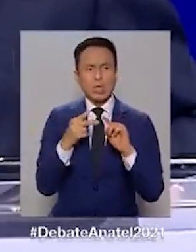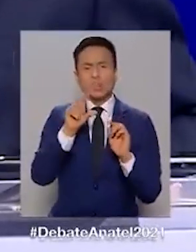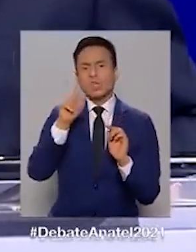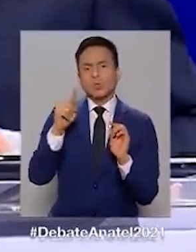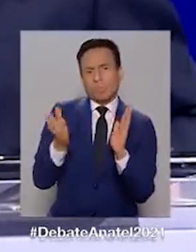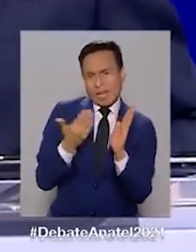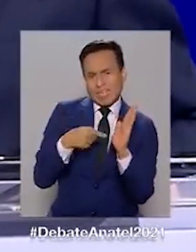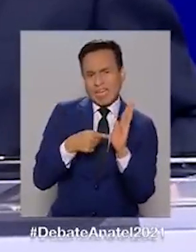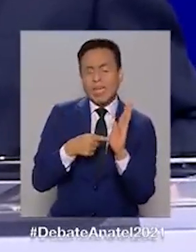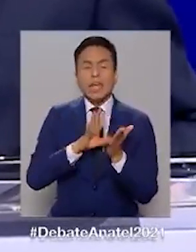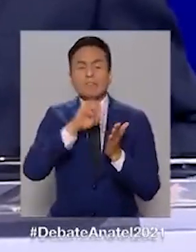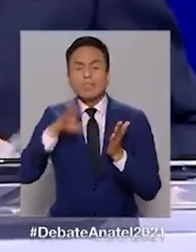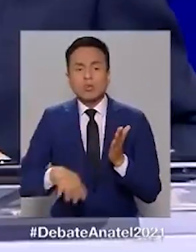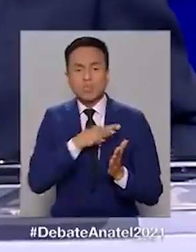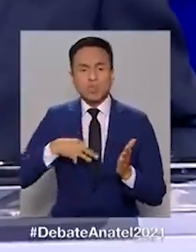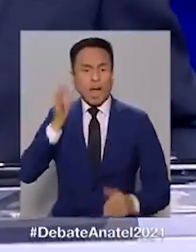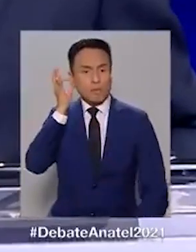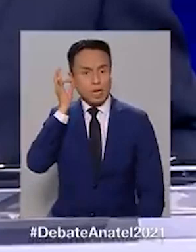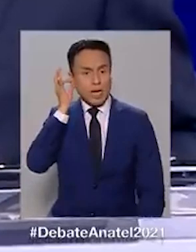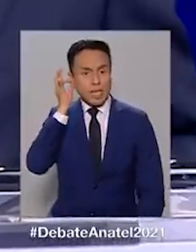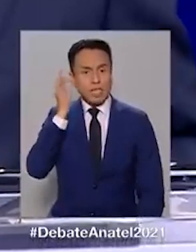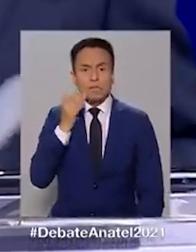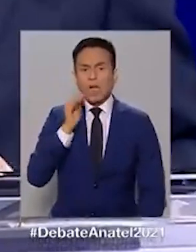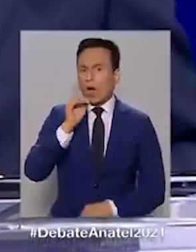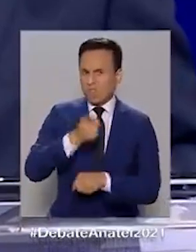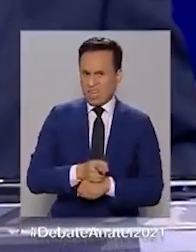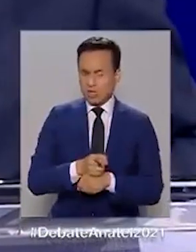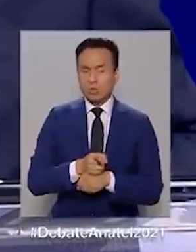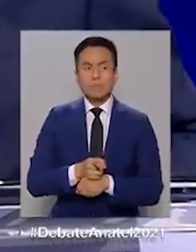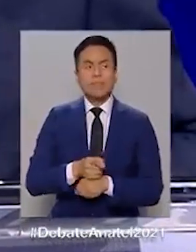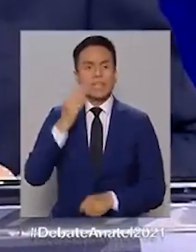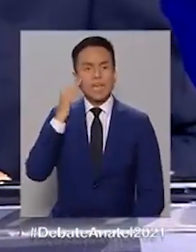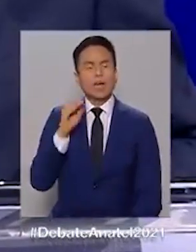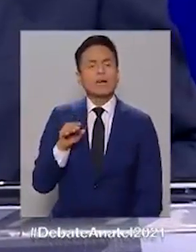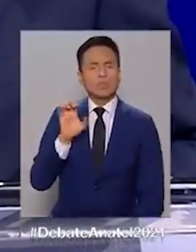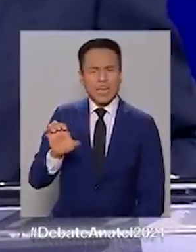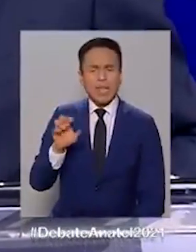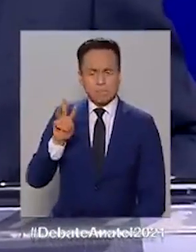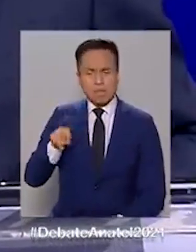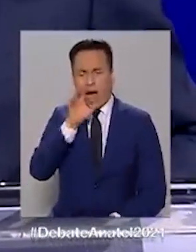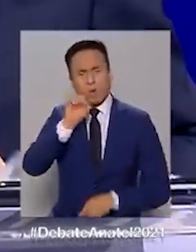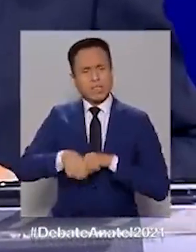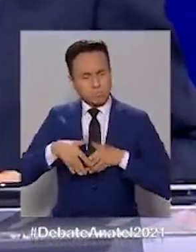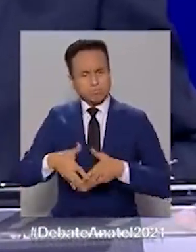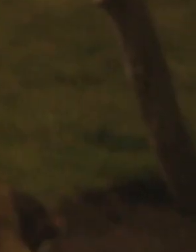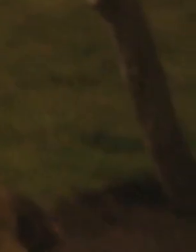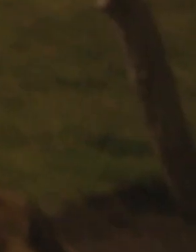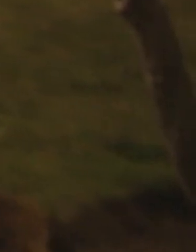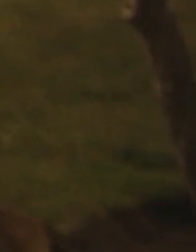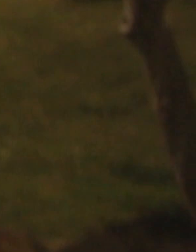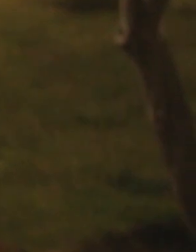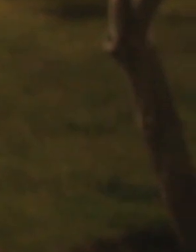81. Eliminación del Ministerio de la Mujer y obligación a una niña violada a ser madre. Página 171.